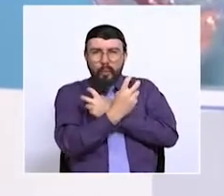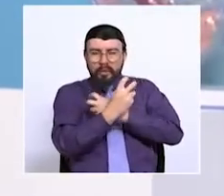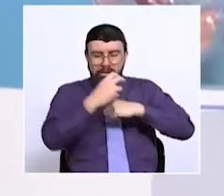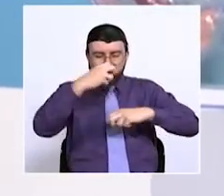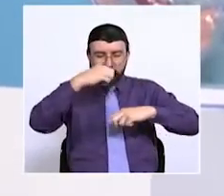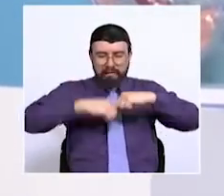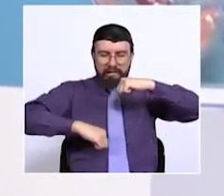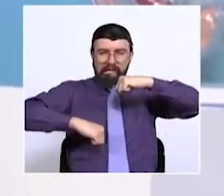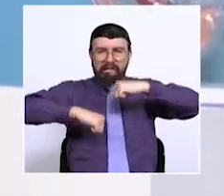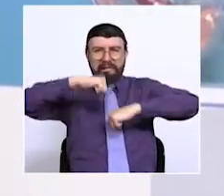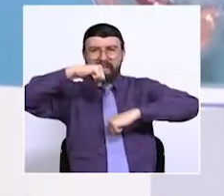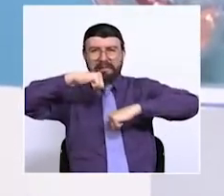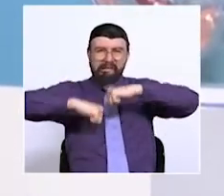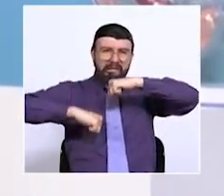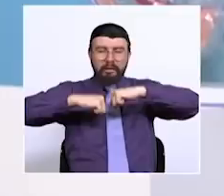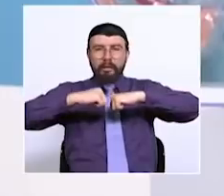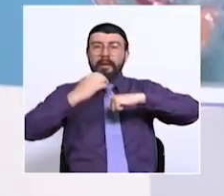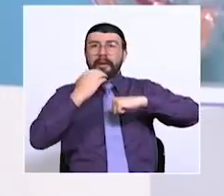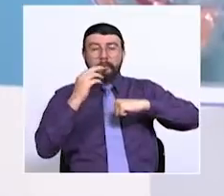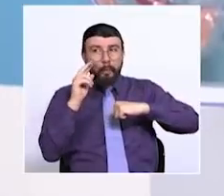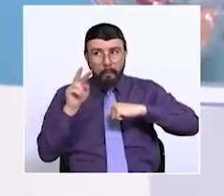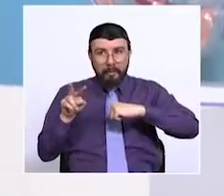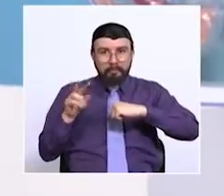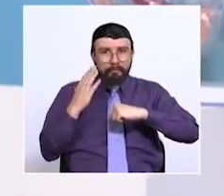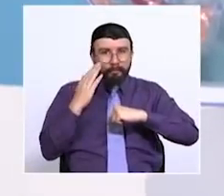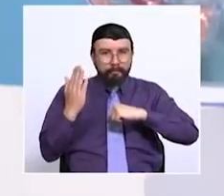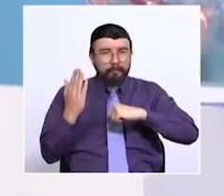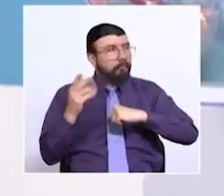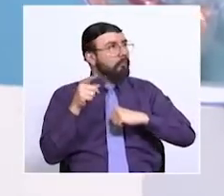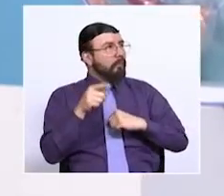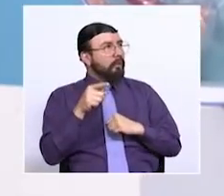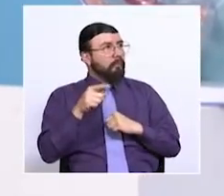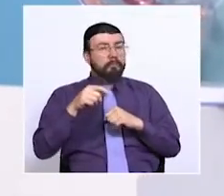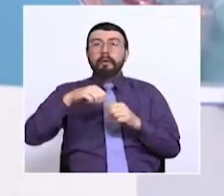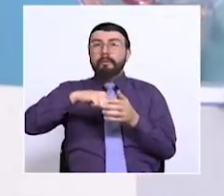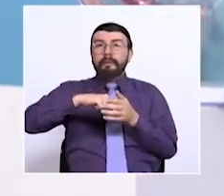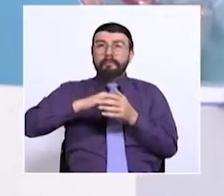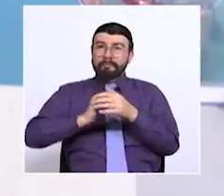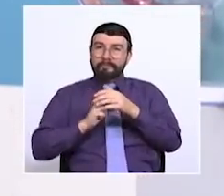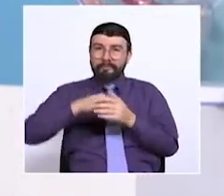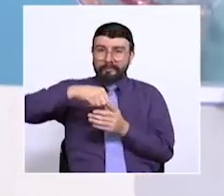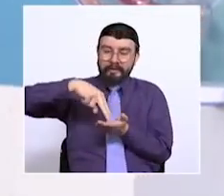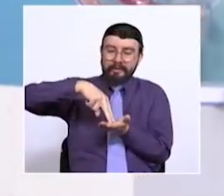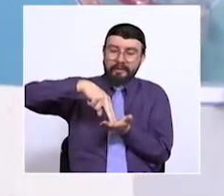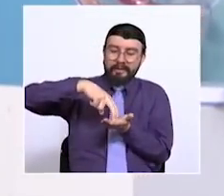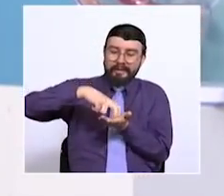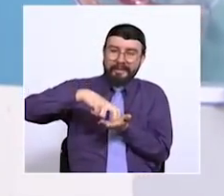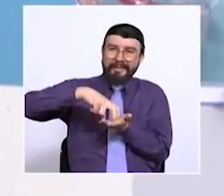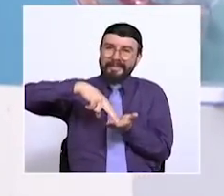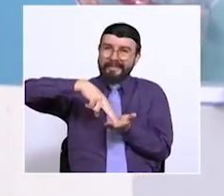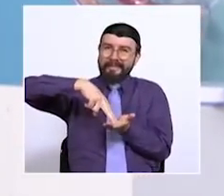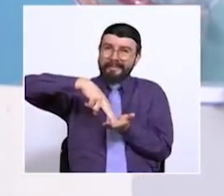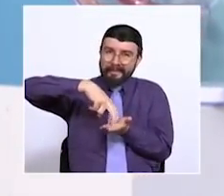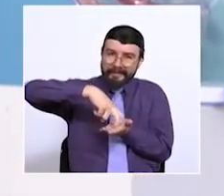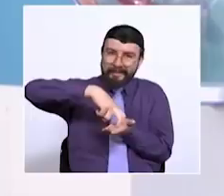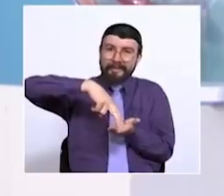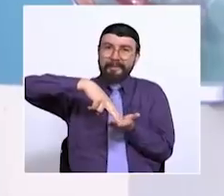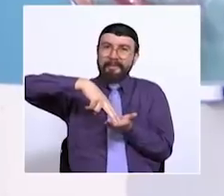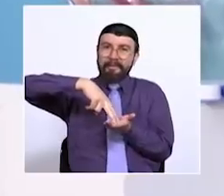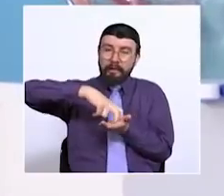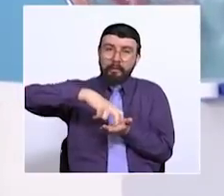un movimiento específico, como por ejemplo el que les voy a mostrar, es este movimiento, mire. Este movimiento, entonces, esa